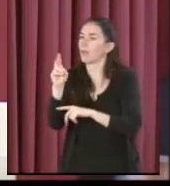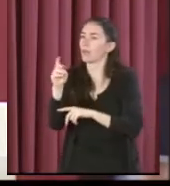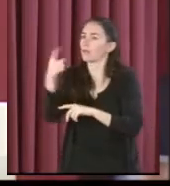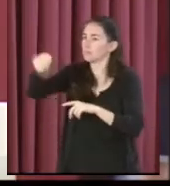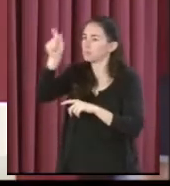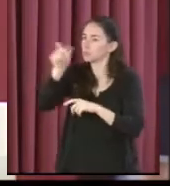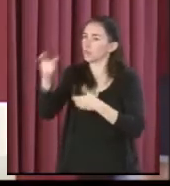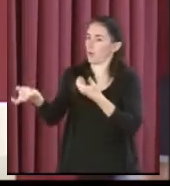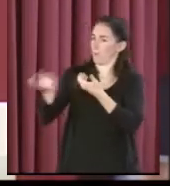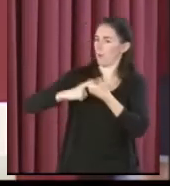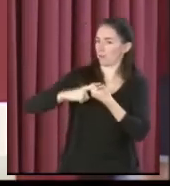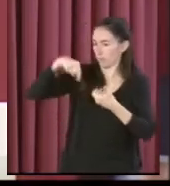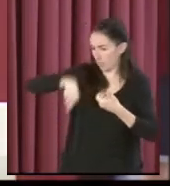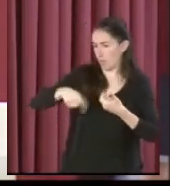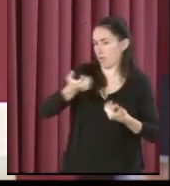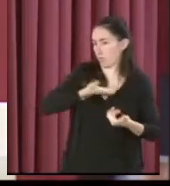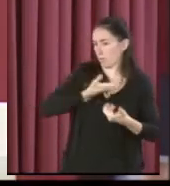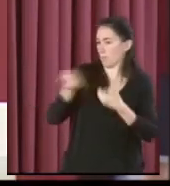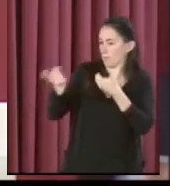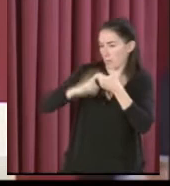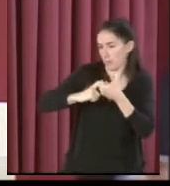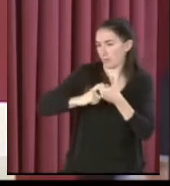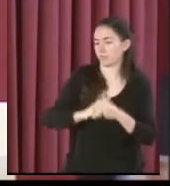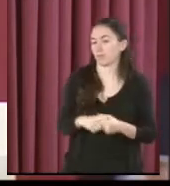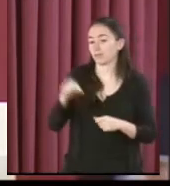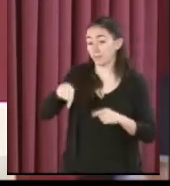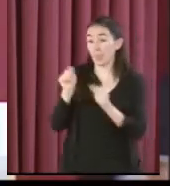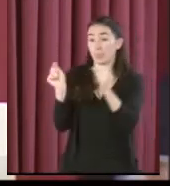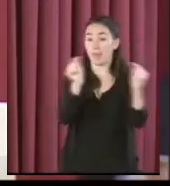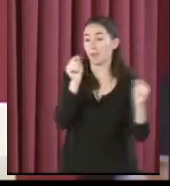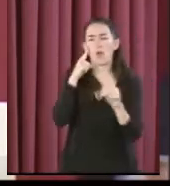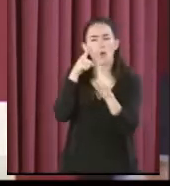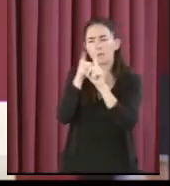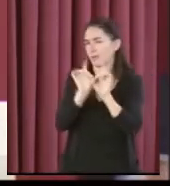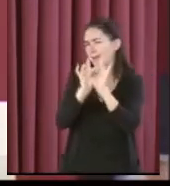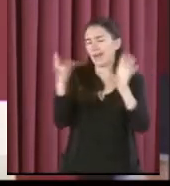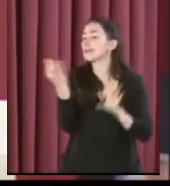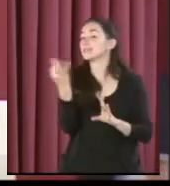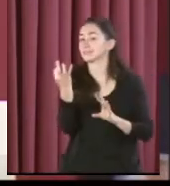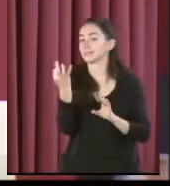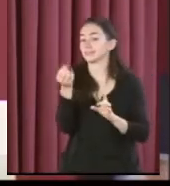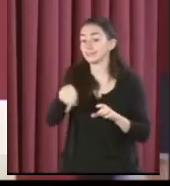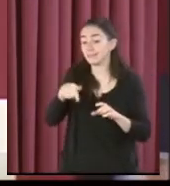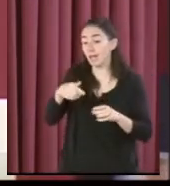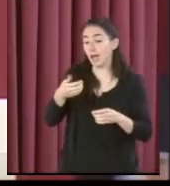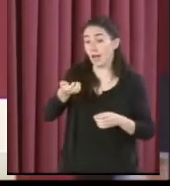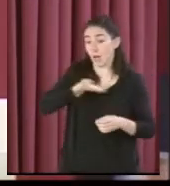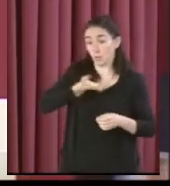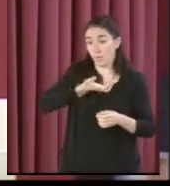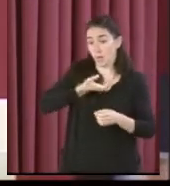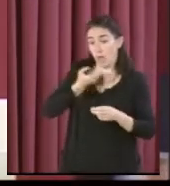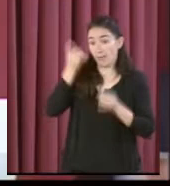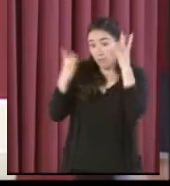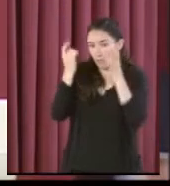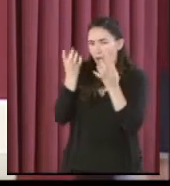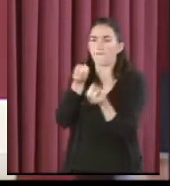de su ciudad. El objeto de este debate es muy claro: informar de la situación municipal, rendir cuentas de la función